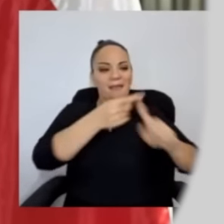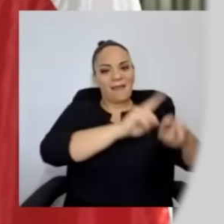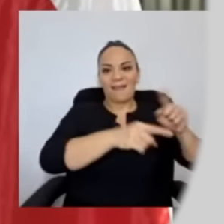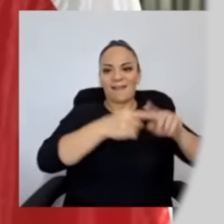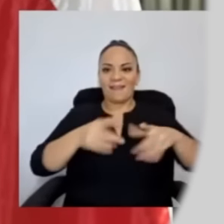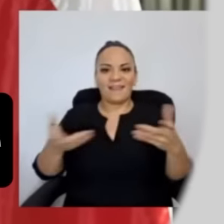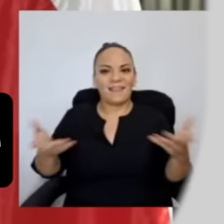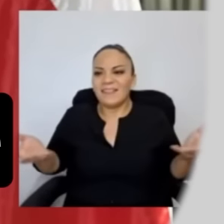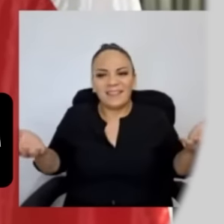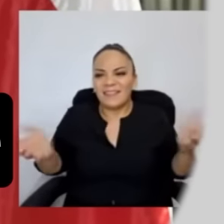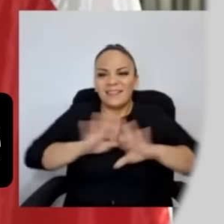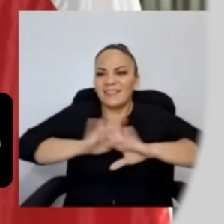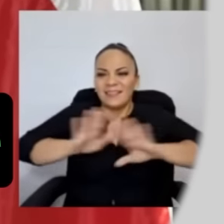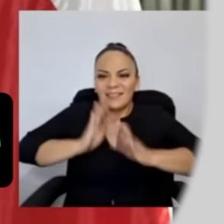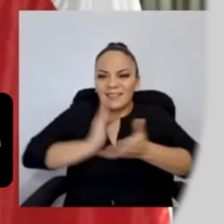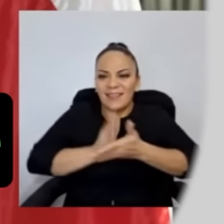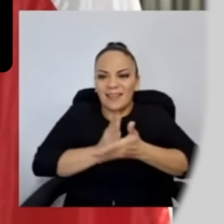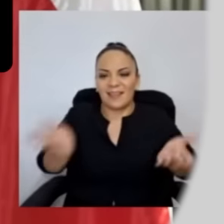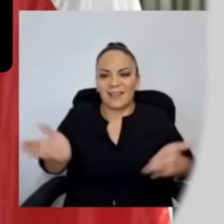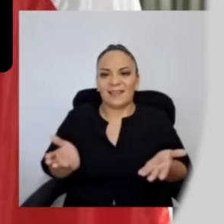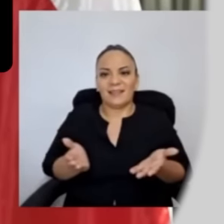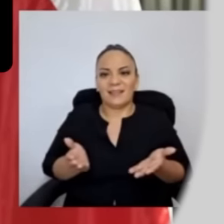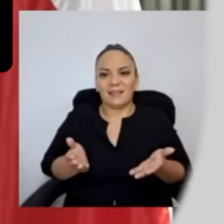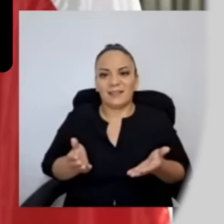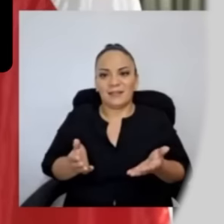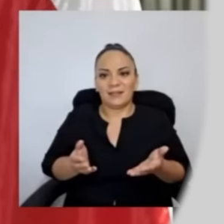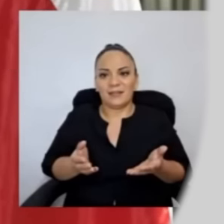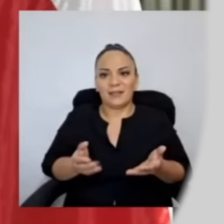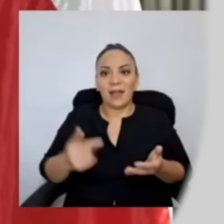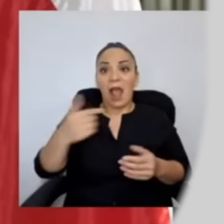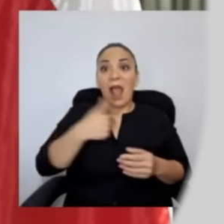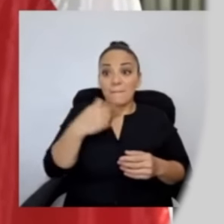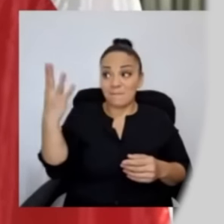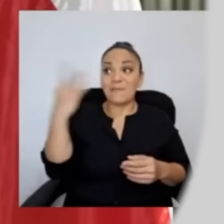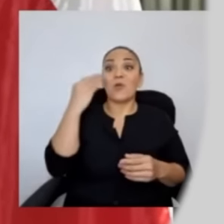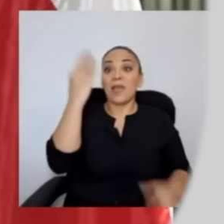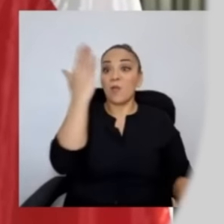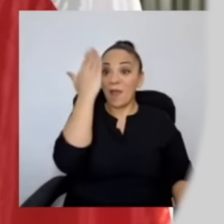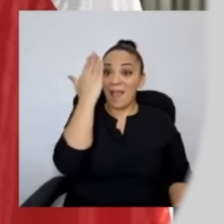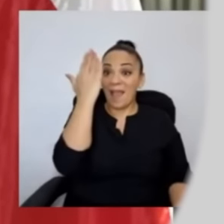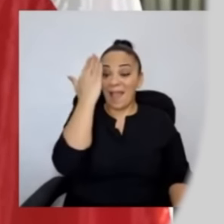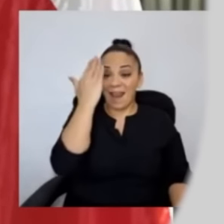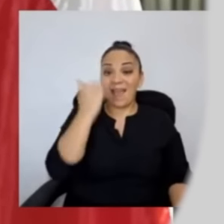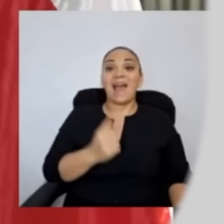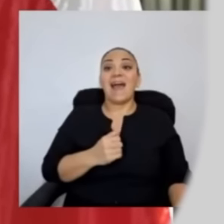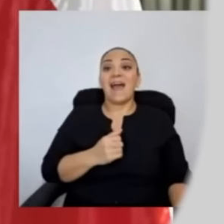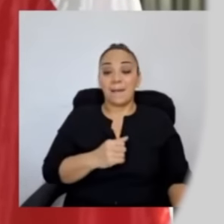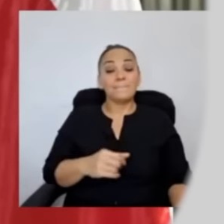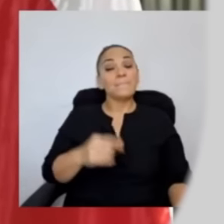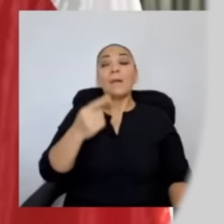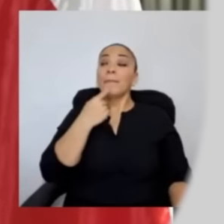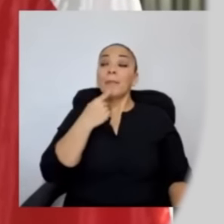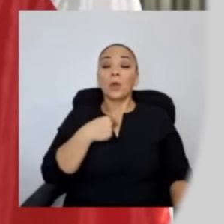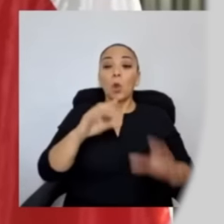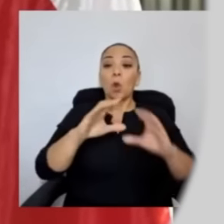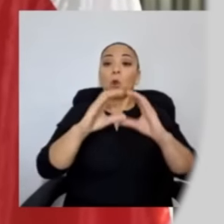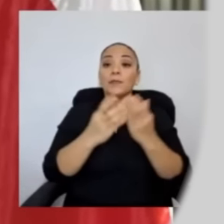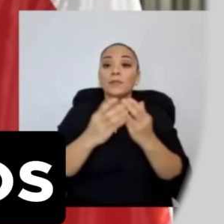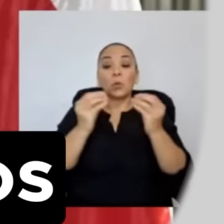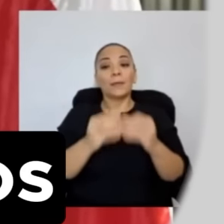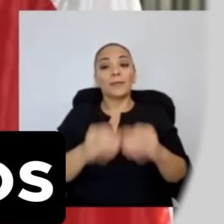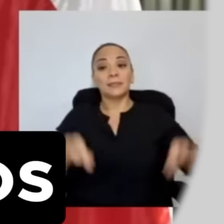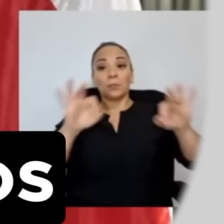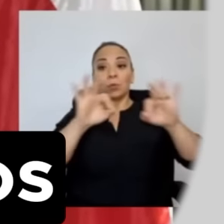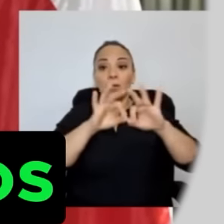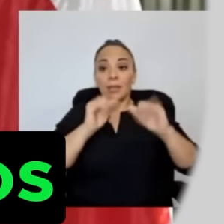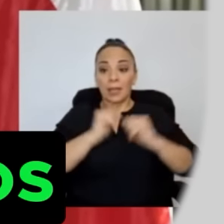más importante para mí, expresidente, me lo dieron a mí en la cara, la comisión más importante para el presidente de la República,